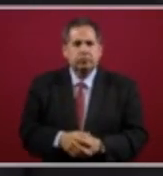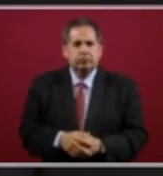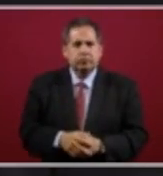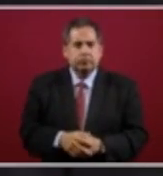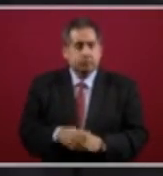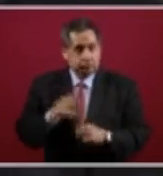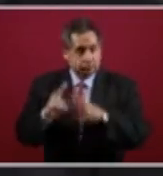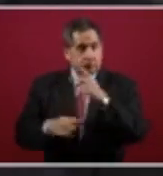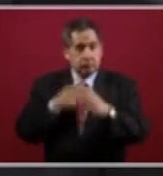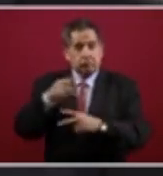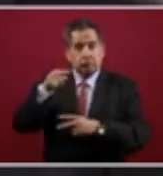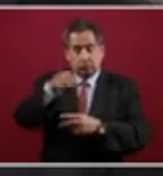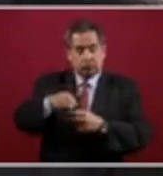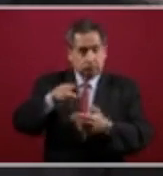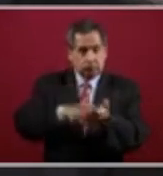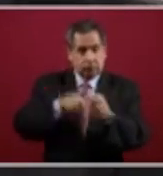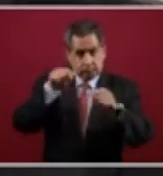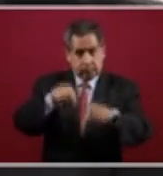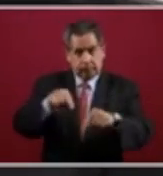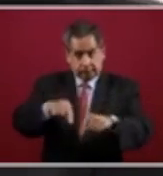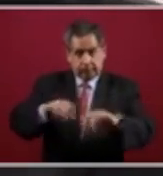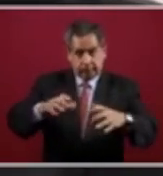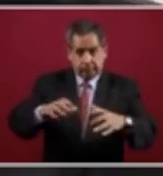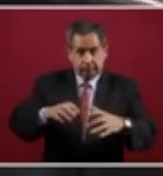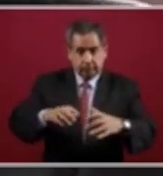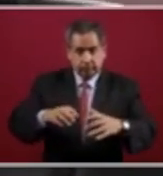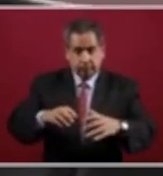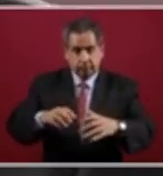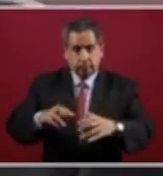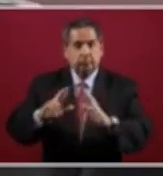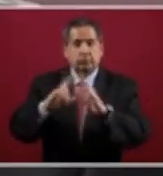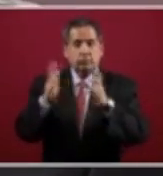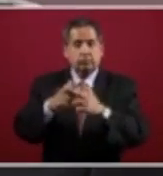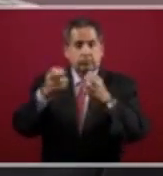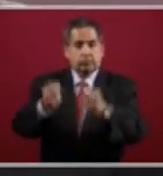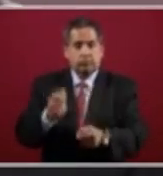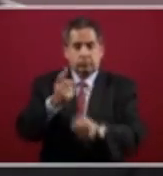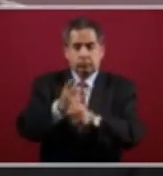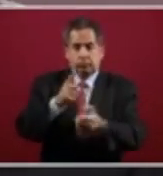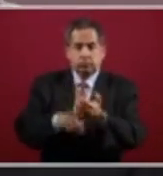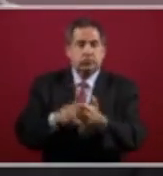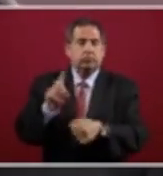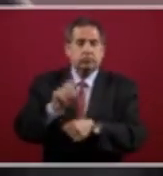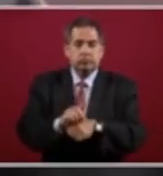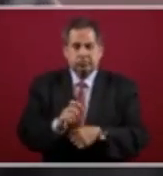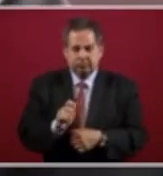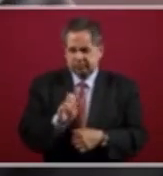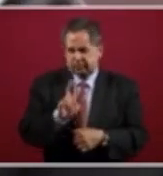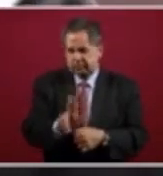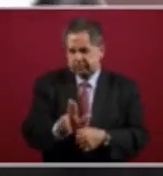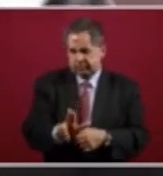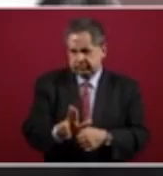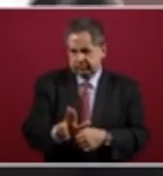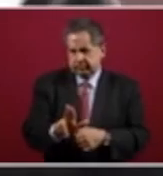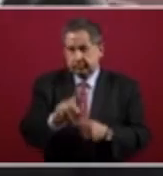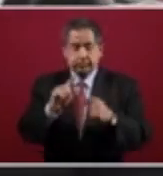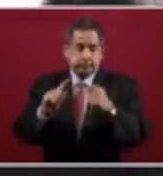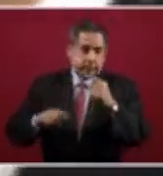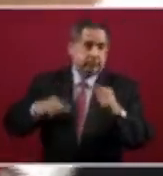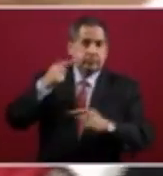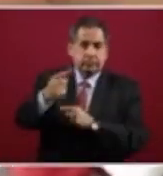Allá vamos a llevar a cabo la reunión de seguridad. O sea que es este martes y luego el día